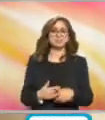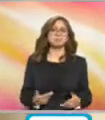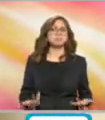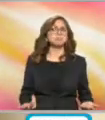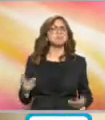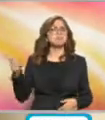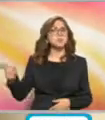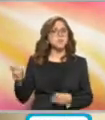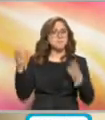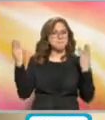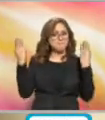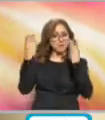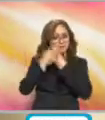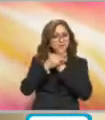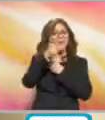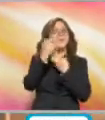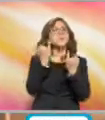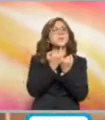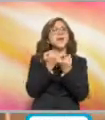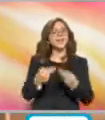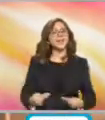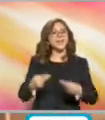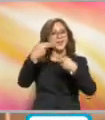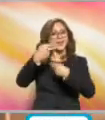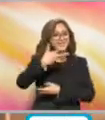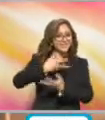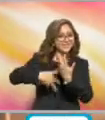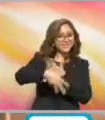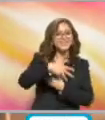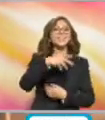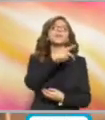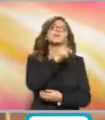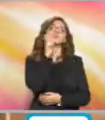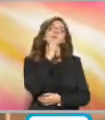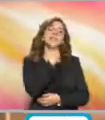Ahí te está. ganas un dinerito, Así amiga. es. Gracias, Muy Norma. bien. Norma, muchísimas gracias. No, pues feliz. Bueno, y en lo que